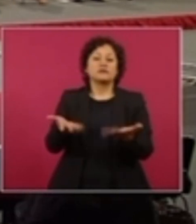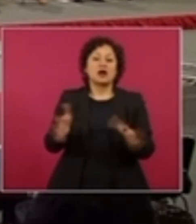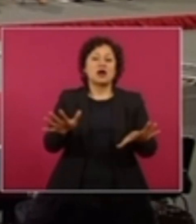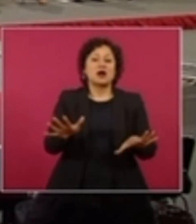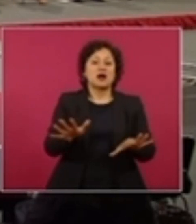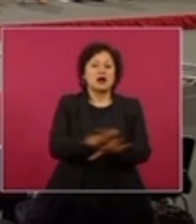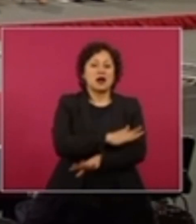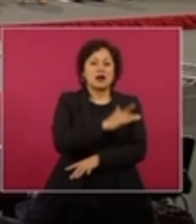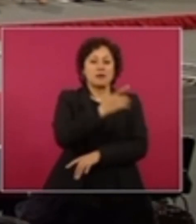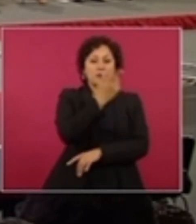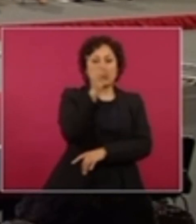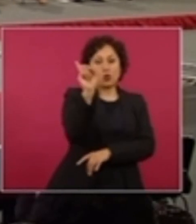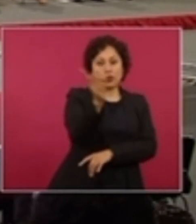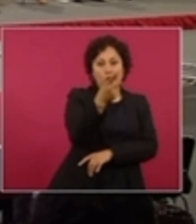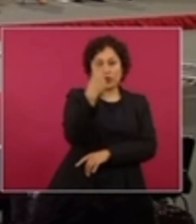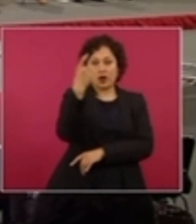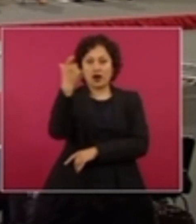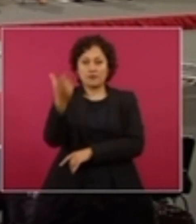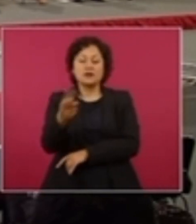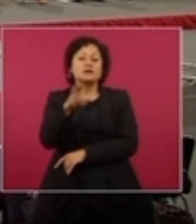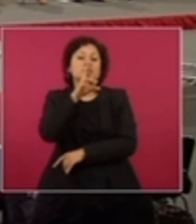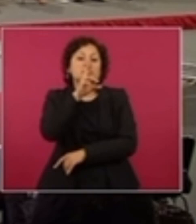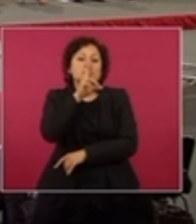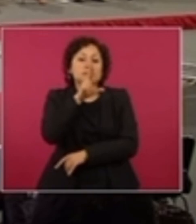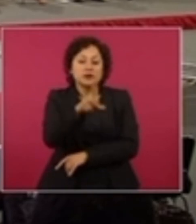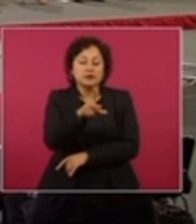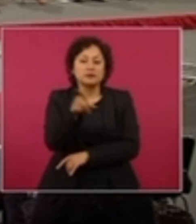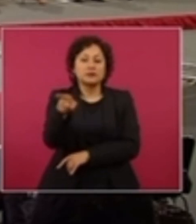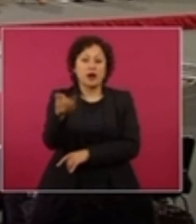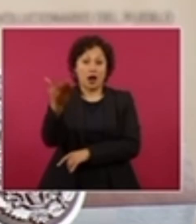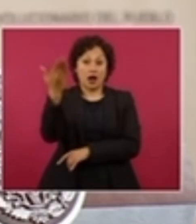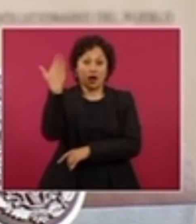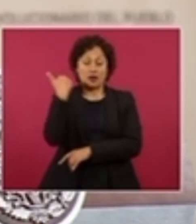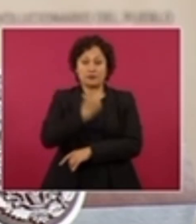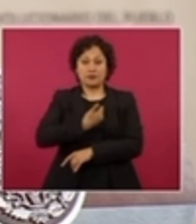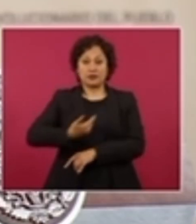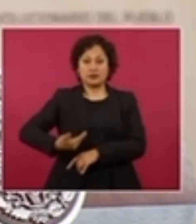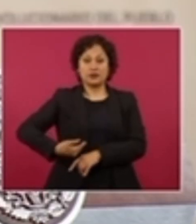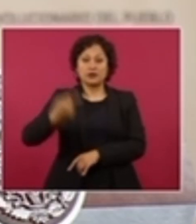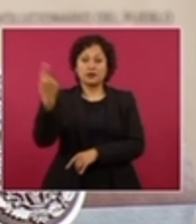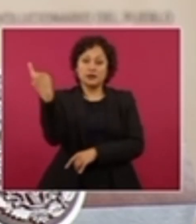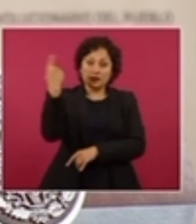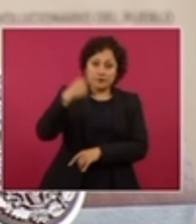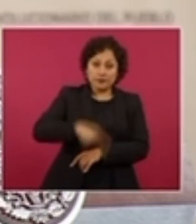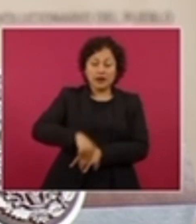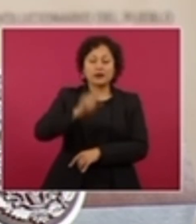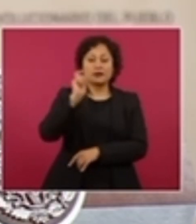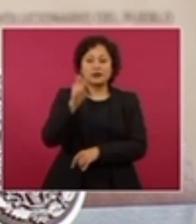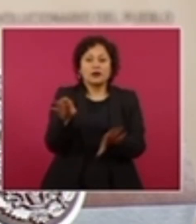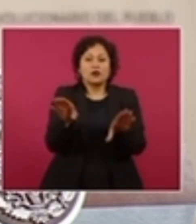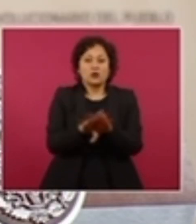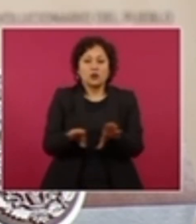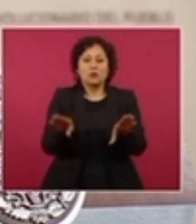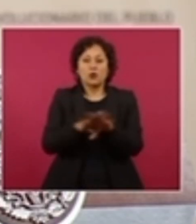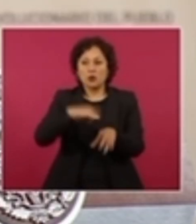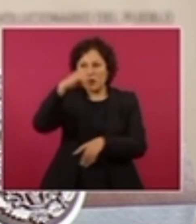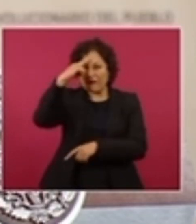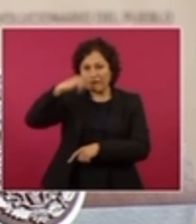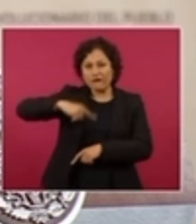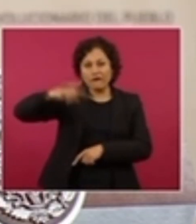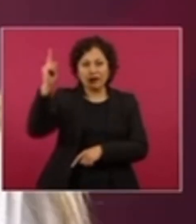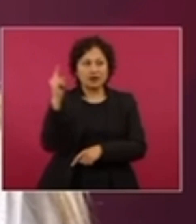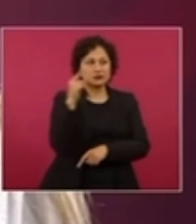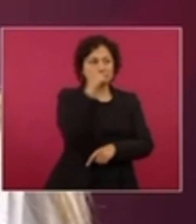noticia, que es lo que nos había encargado el presidente, es cómo hacemos para que se facilite el envío de la remesa, se